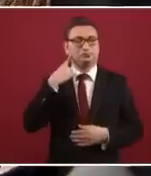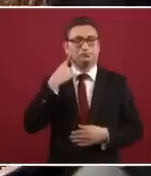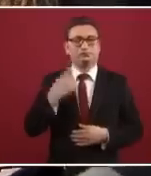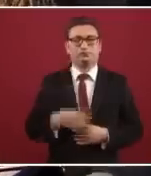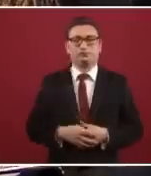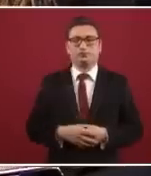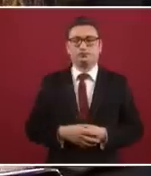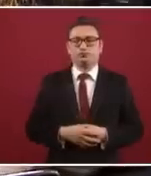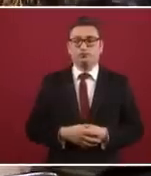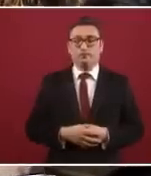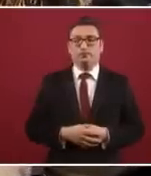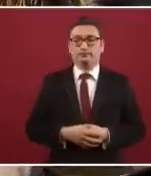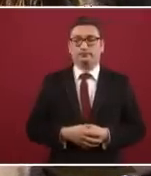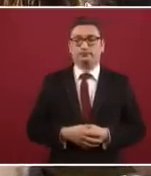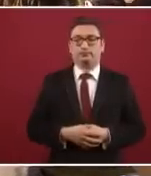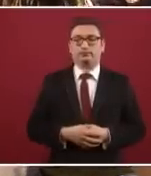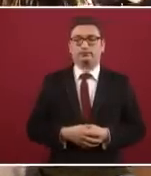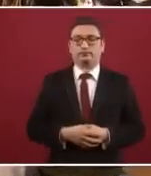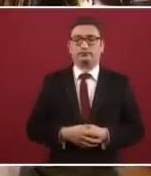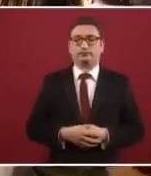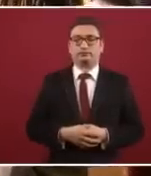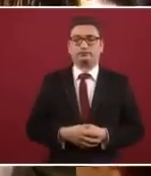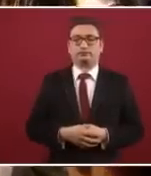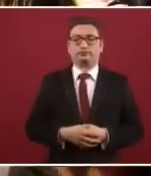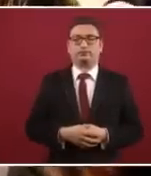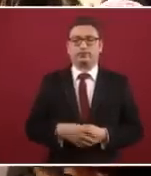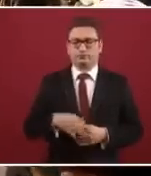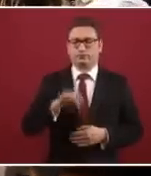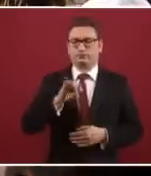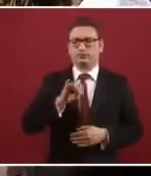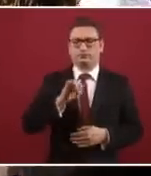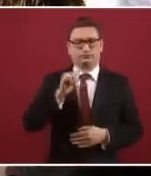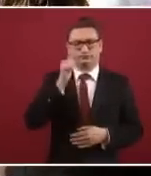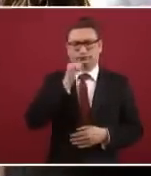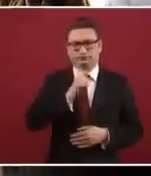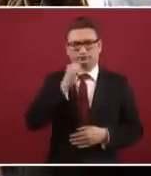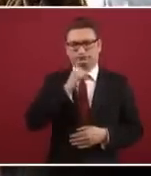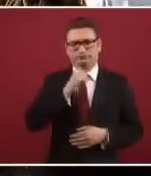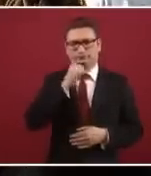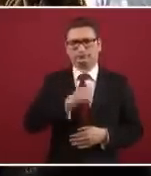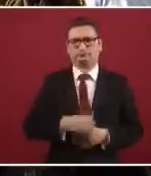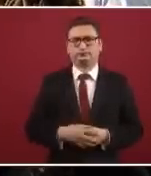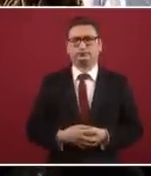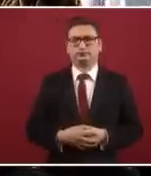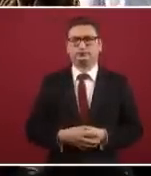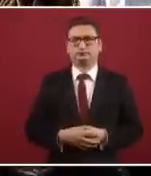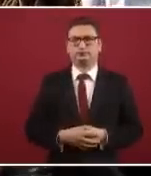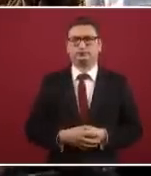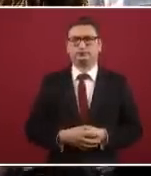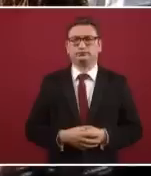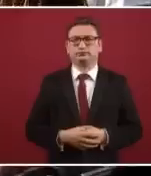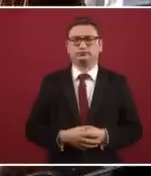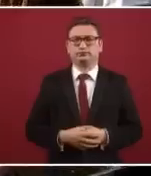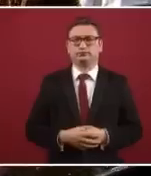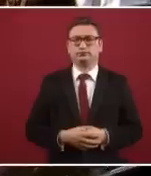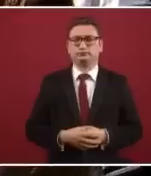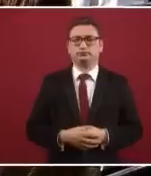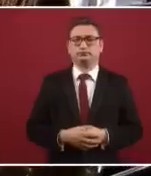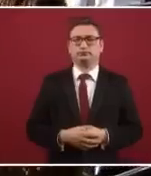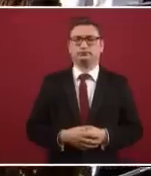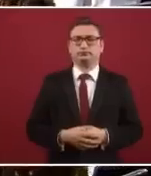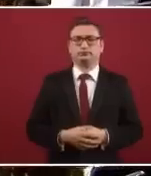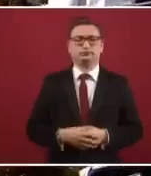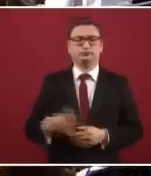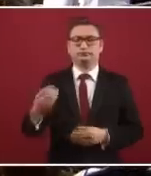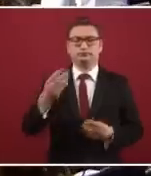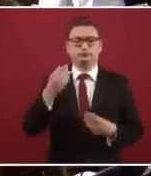consiga un abastecedor en la, en el, sí, país. Siempre. Pero no se pierde ingreso de impuestos, presidente.